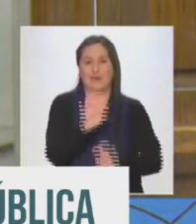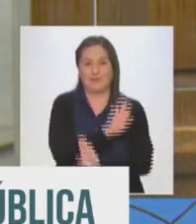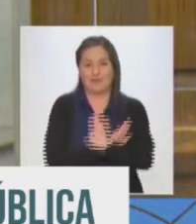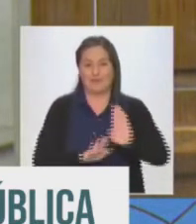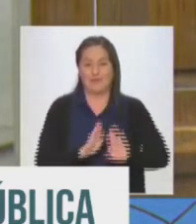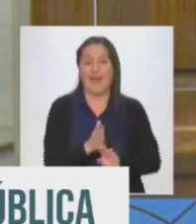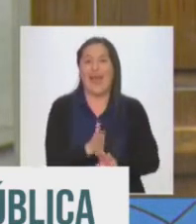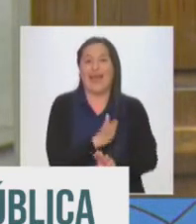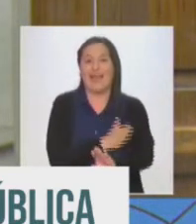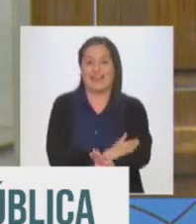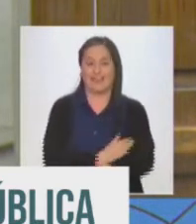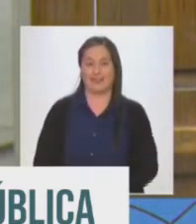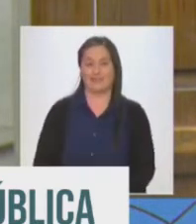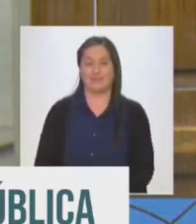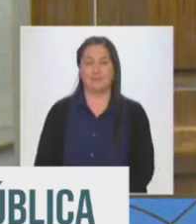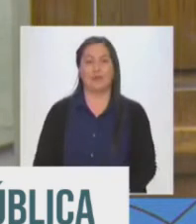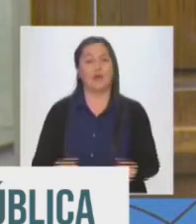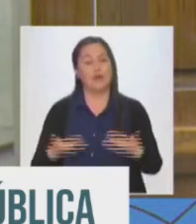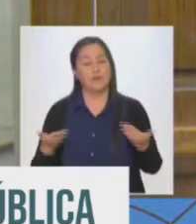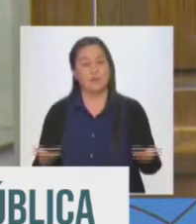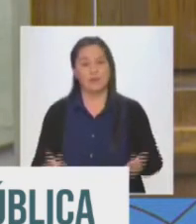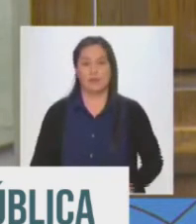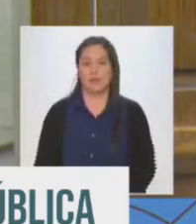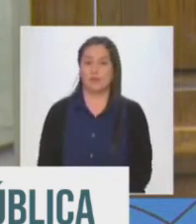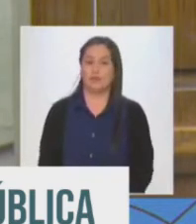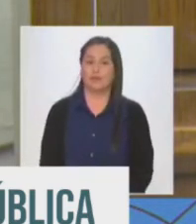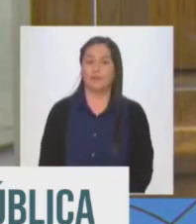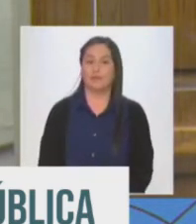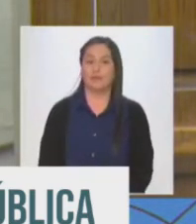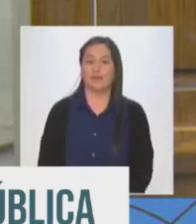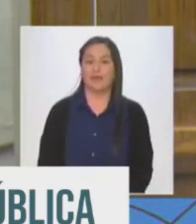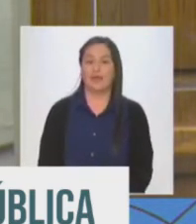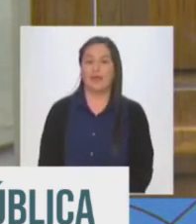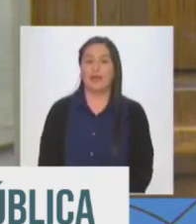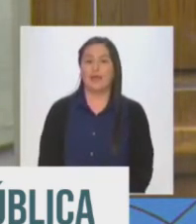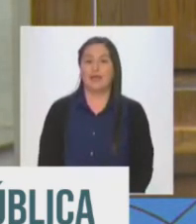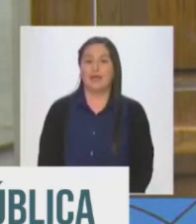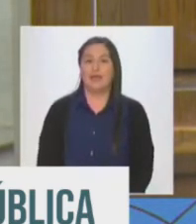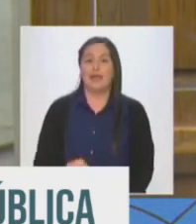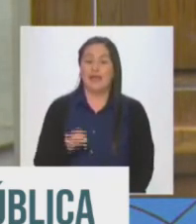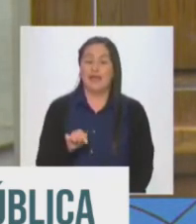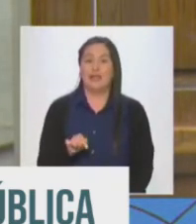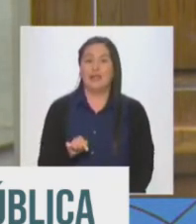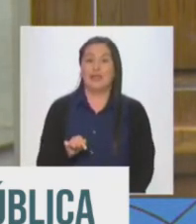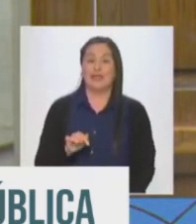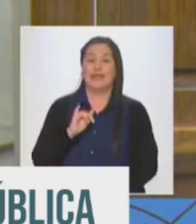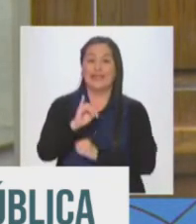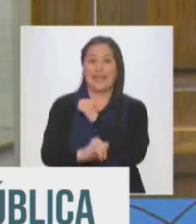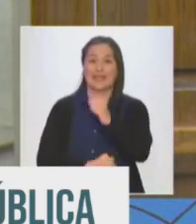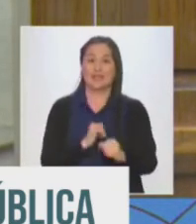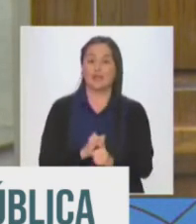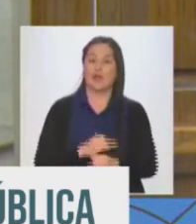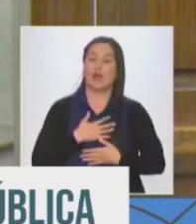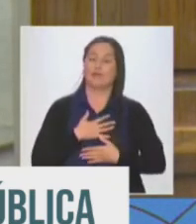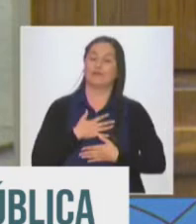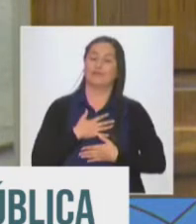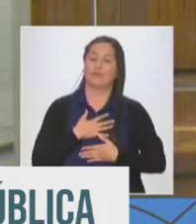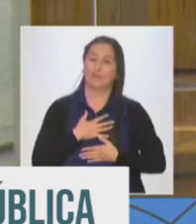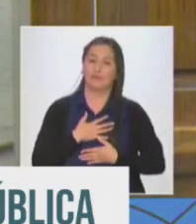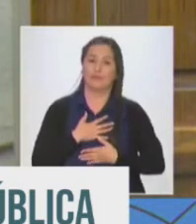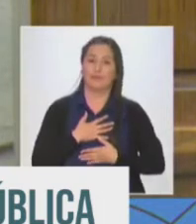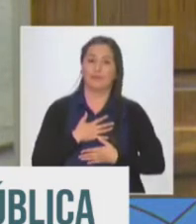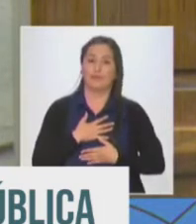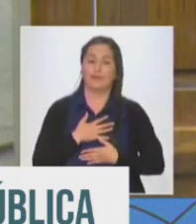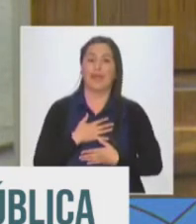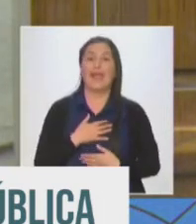preventivos. Por cierto, la no suscripción de este tratado causó conmoción internacional. El medio